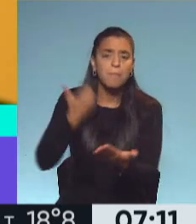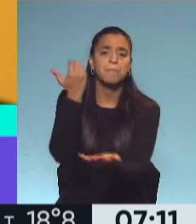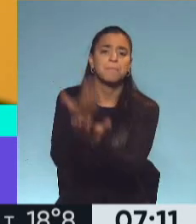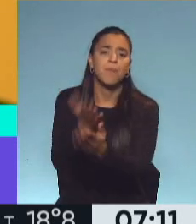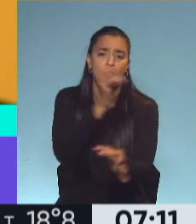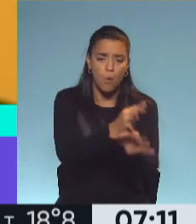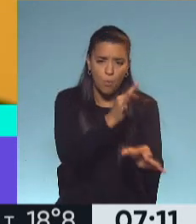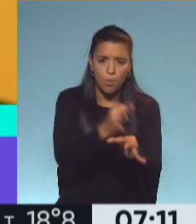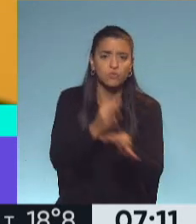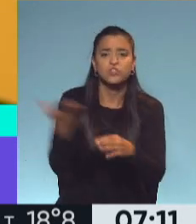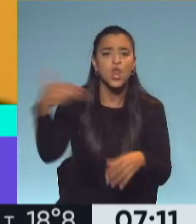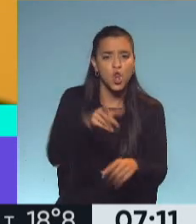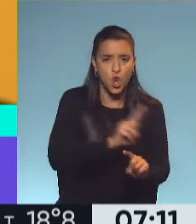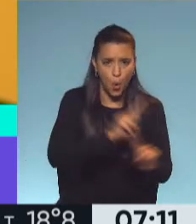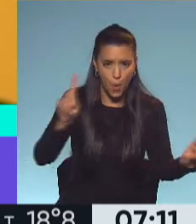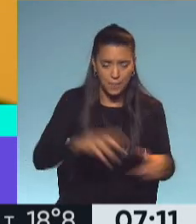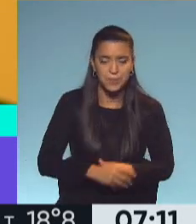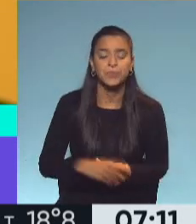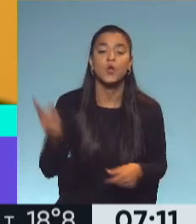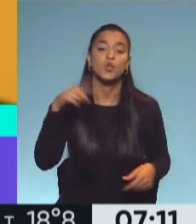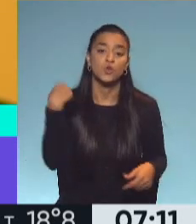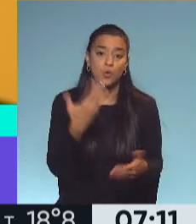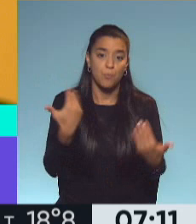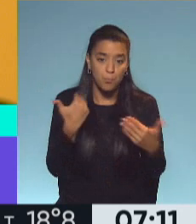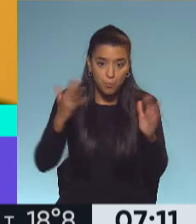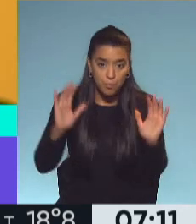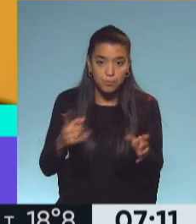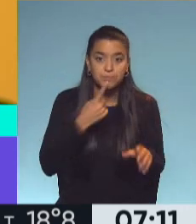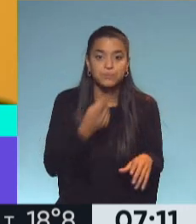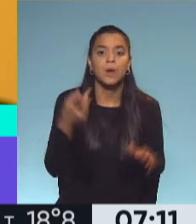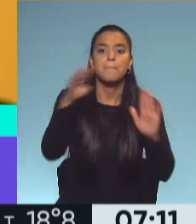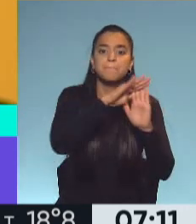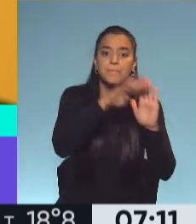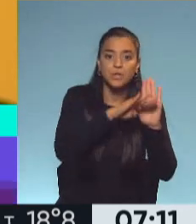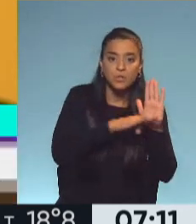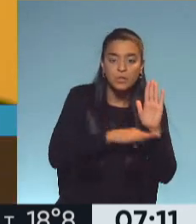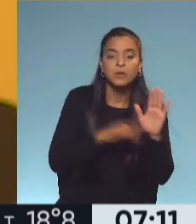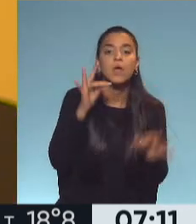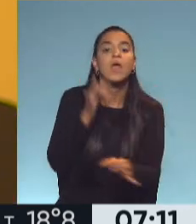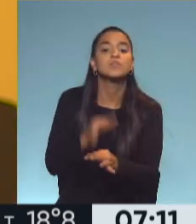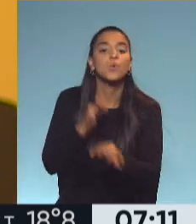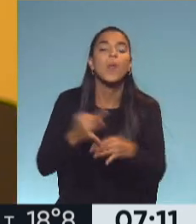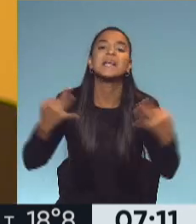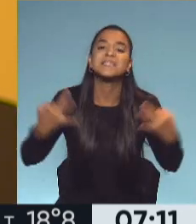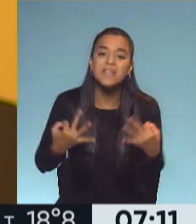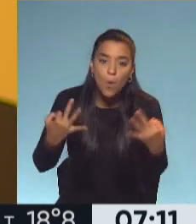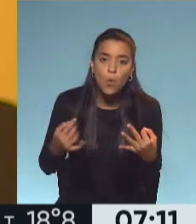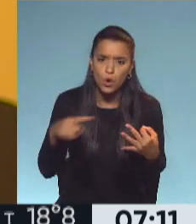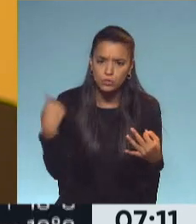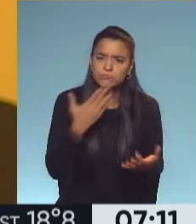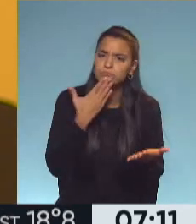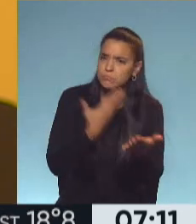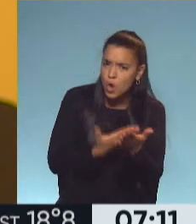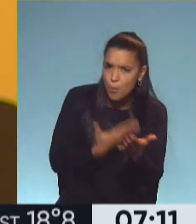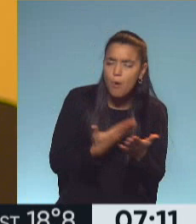en las escuelas están exceptuados. Nosotros podemos garantizar que con los protocolos la escuela es segura. Lo hemos comprobado en